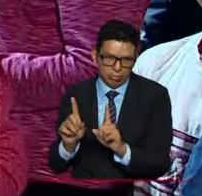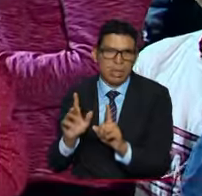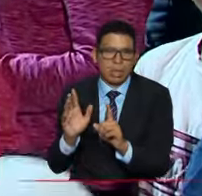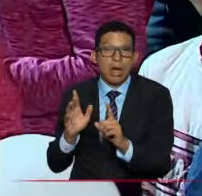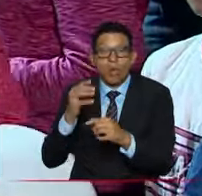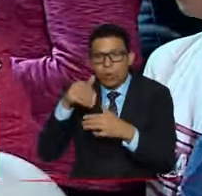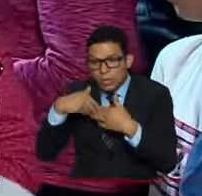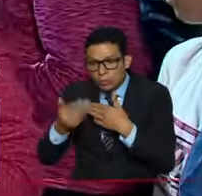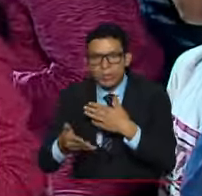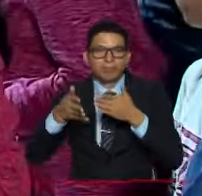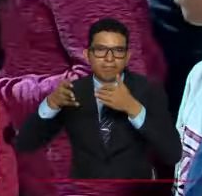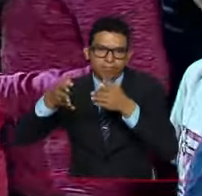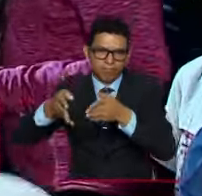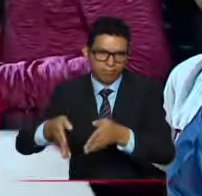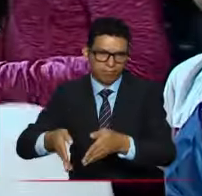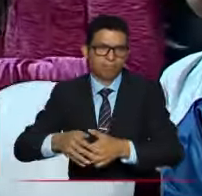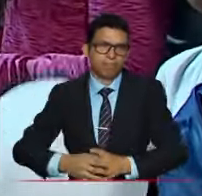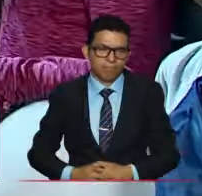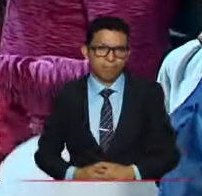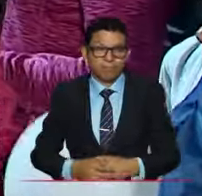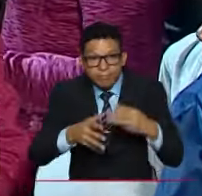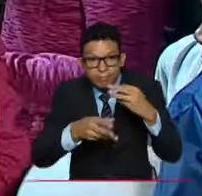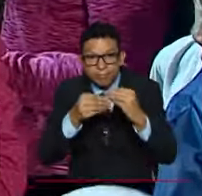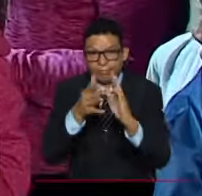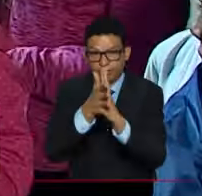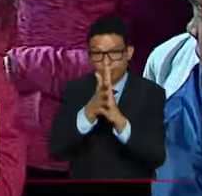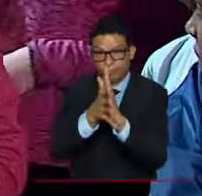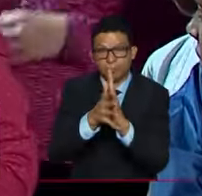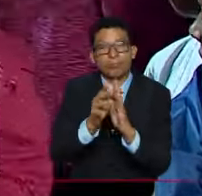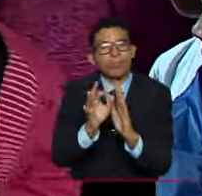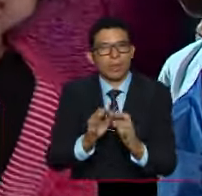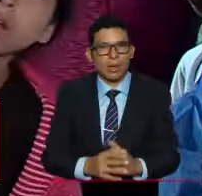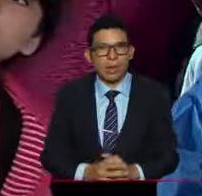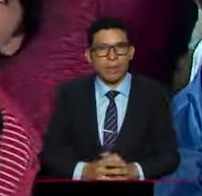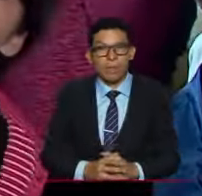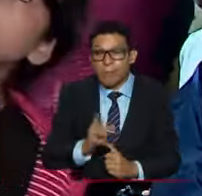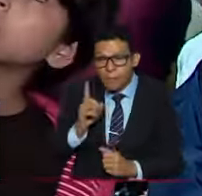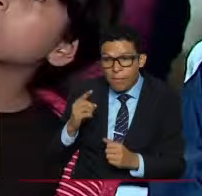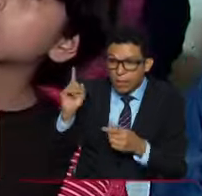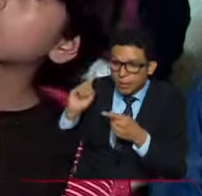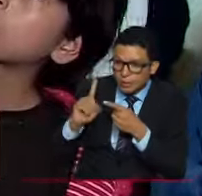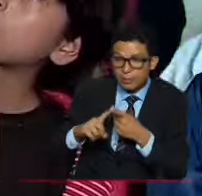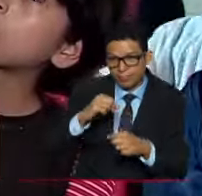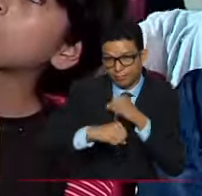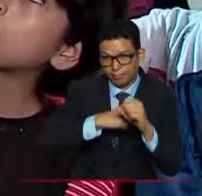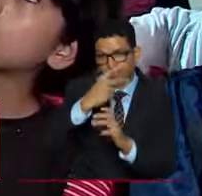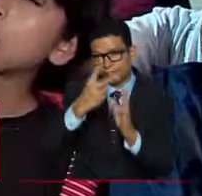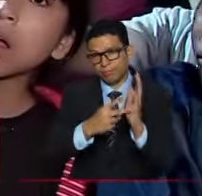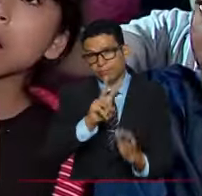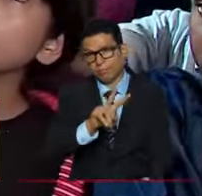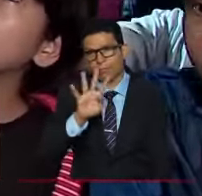daría su sepelio. Hay un dato adicional para cerrar este informe, y es que en lo ocurrido de este año, del